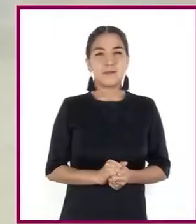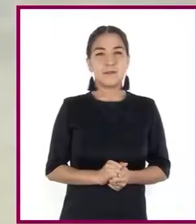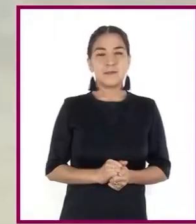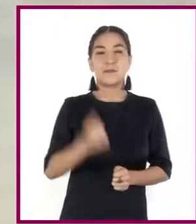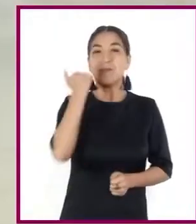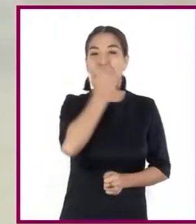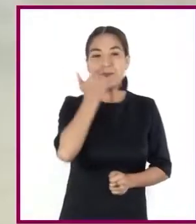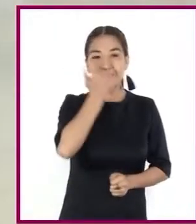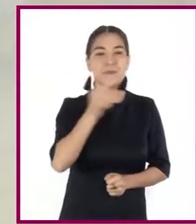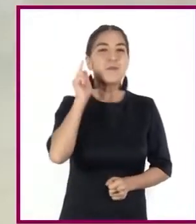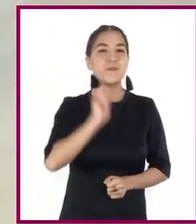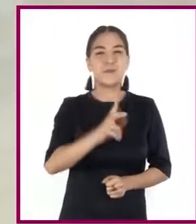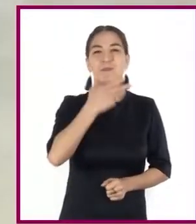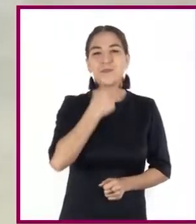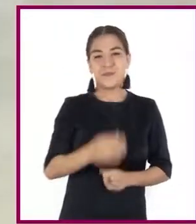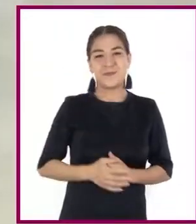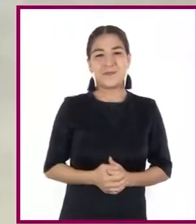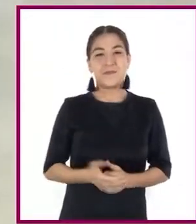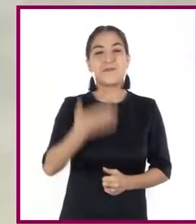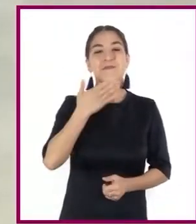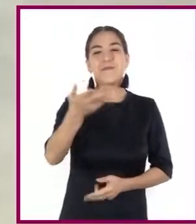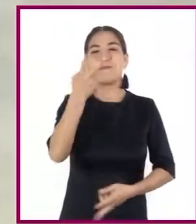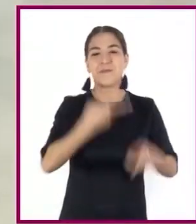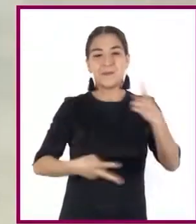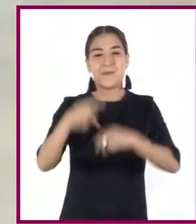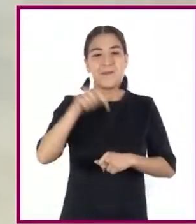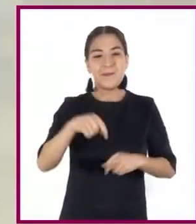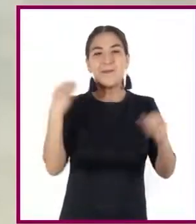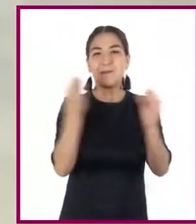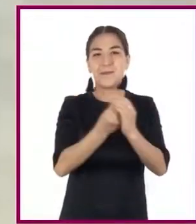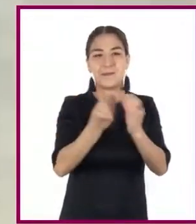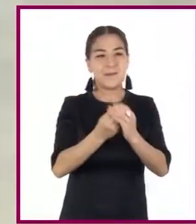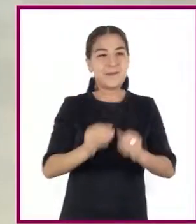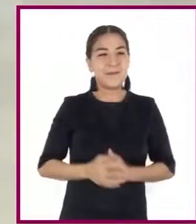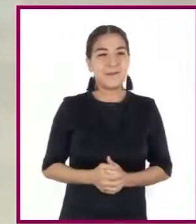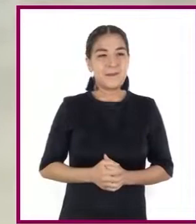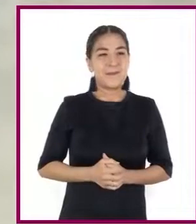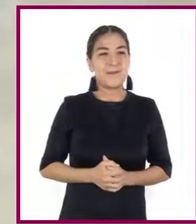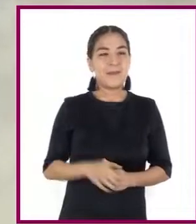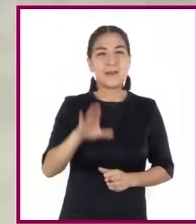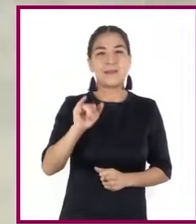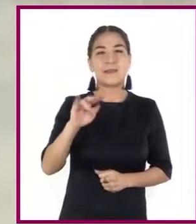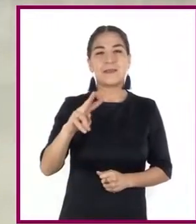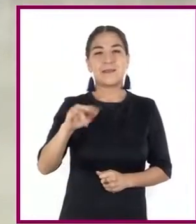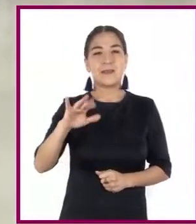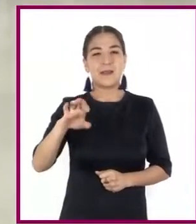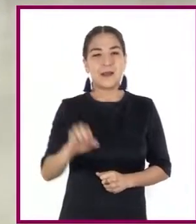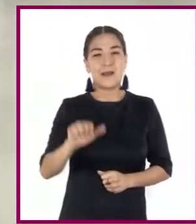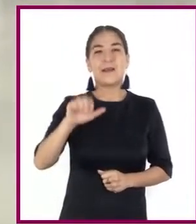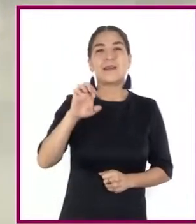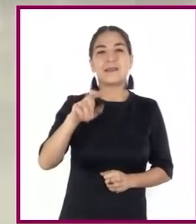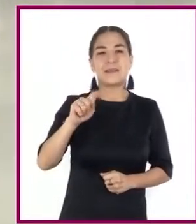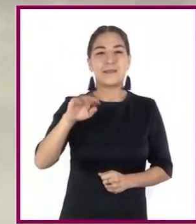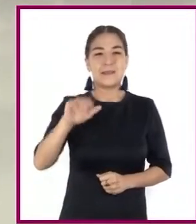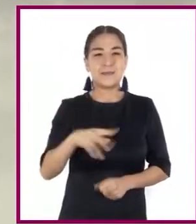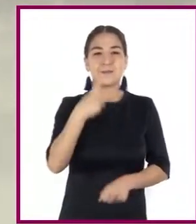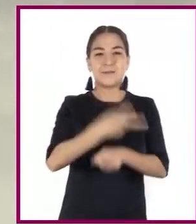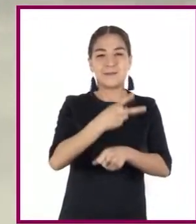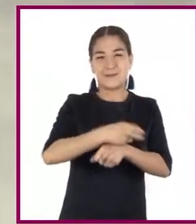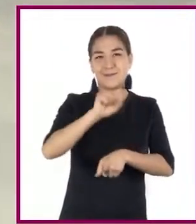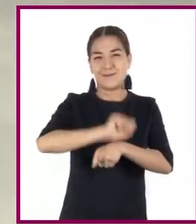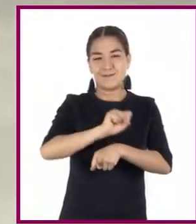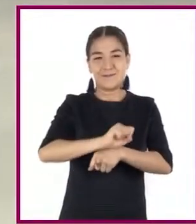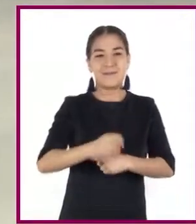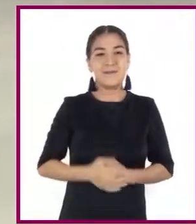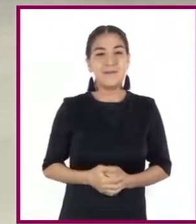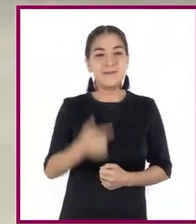Alumnas y alumnos, les doy la bienvenida a una sesión más de la asignatura Formación Cívica y Ética de segundo grado de